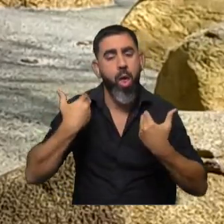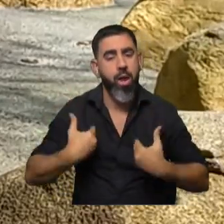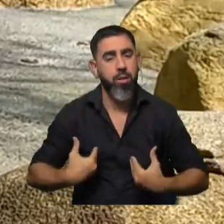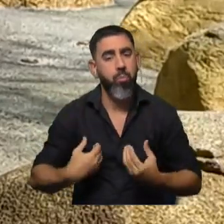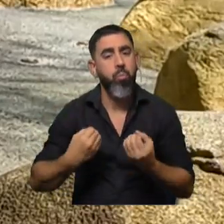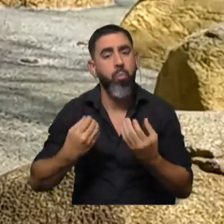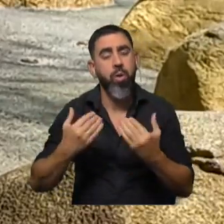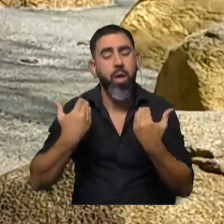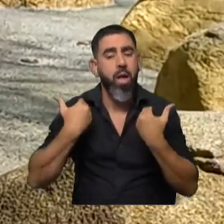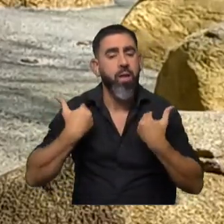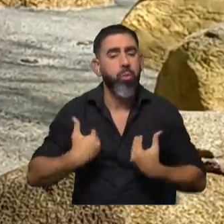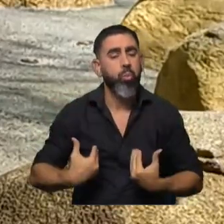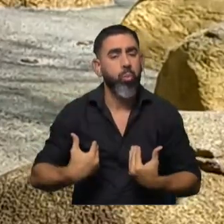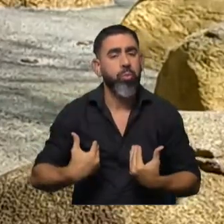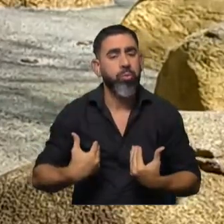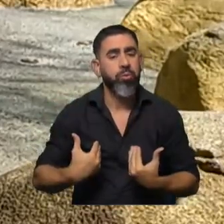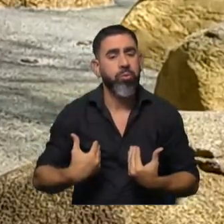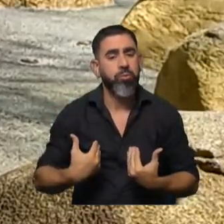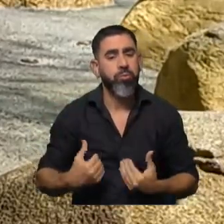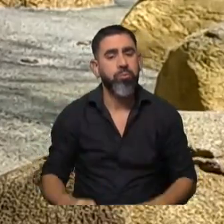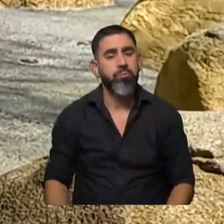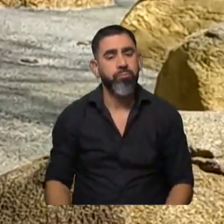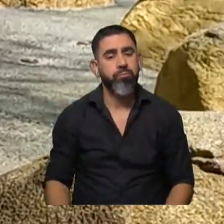son los comportamientos que